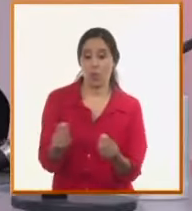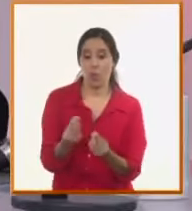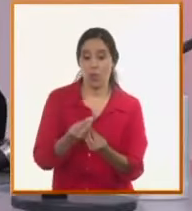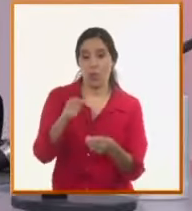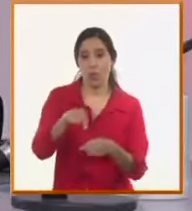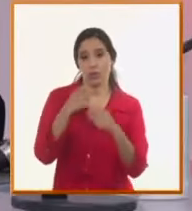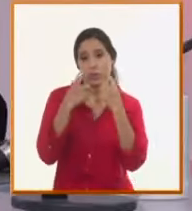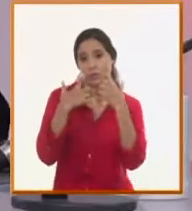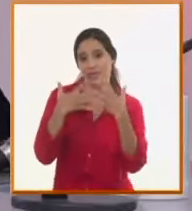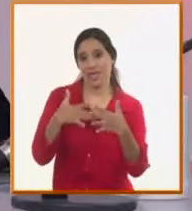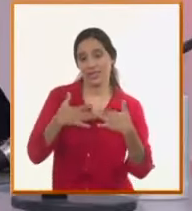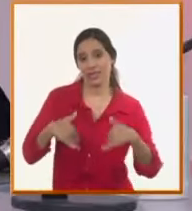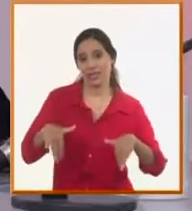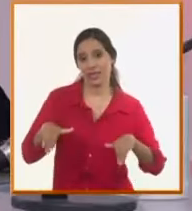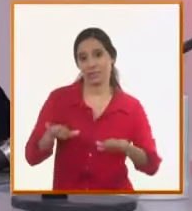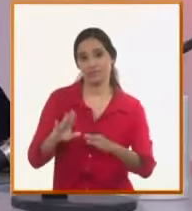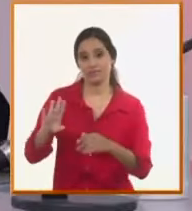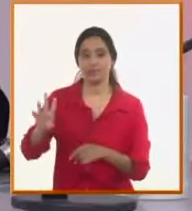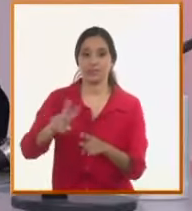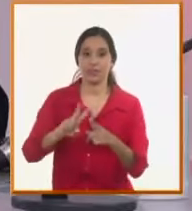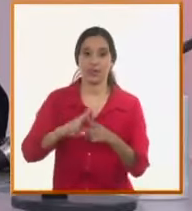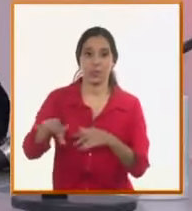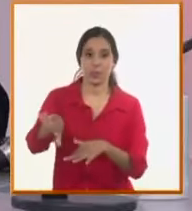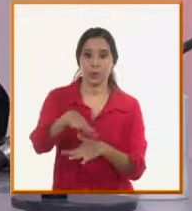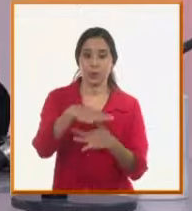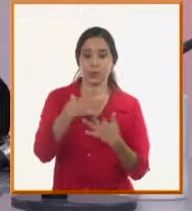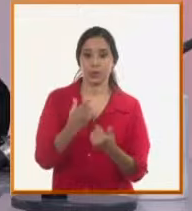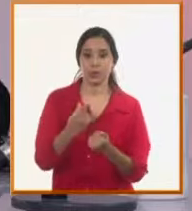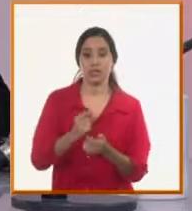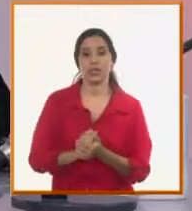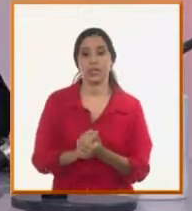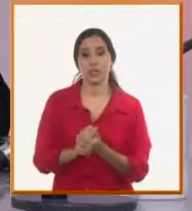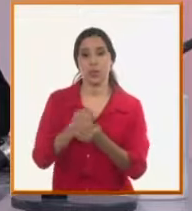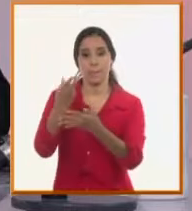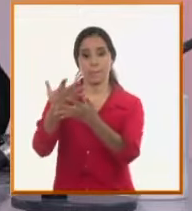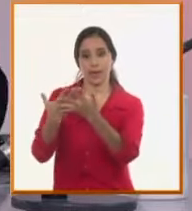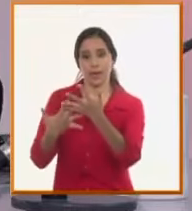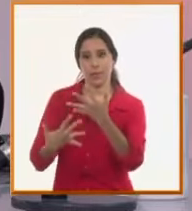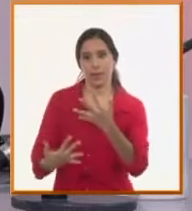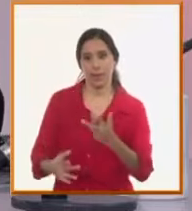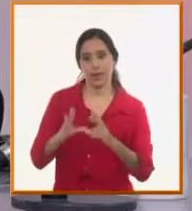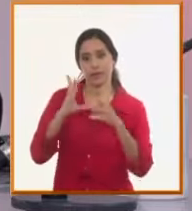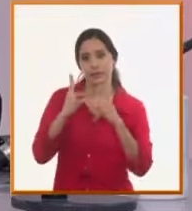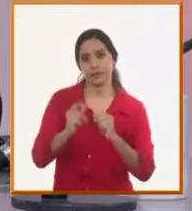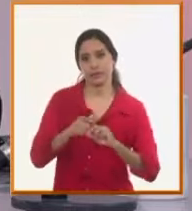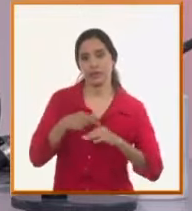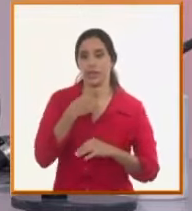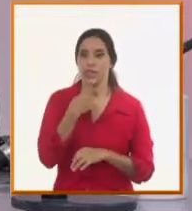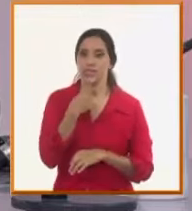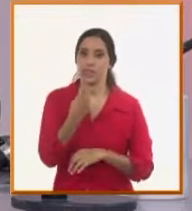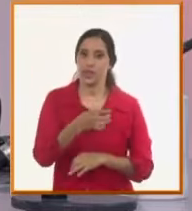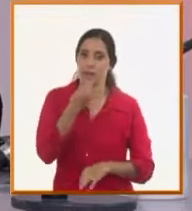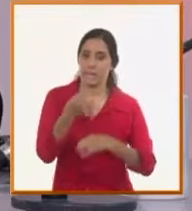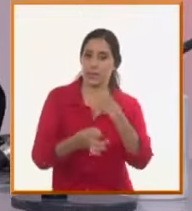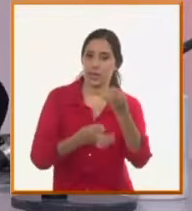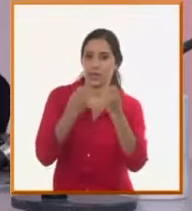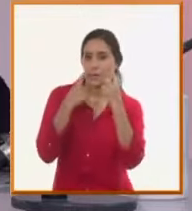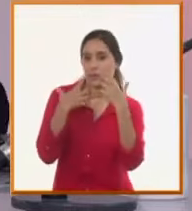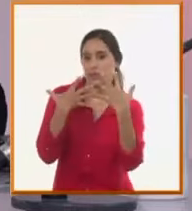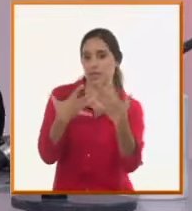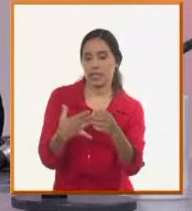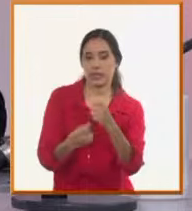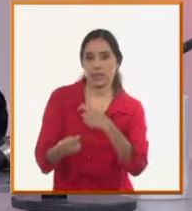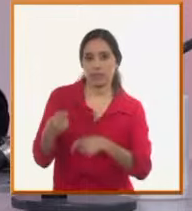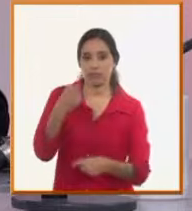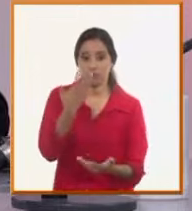en la mesa redonda. Pues sin duda, rendición de cuentas al pueblo de lo que hace esta importante entidad, y